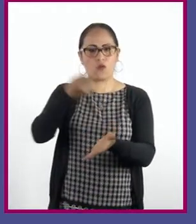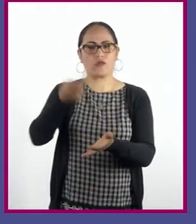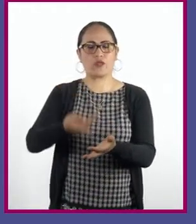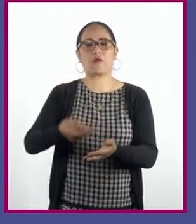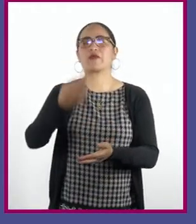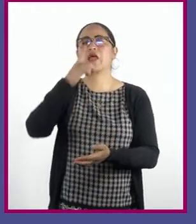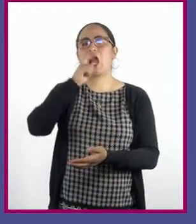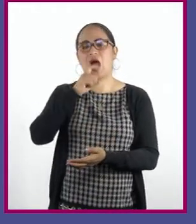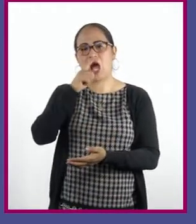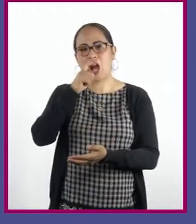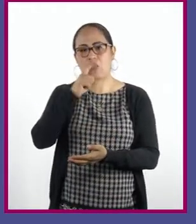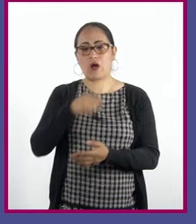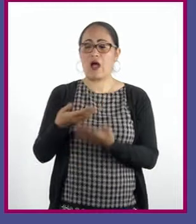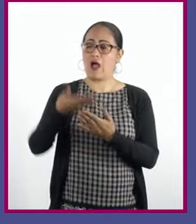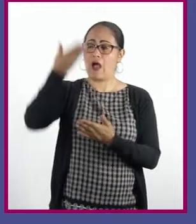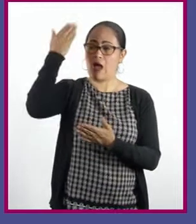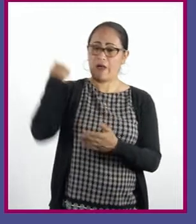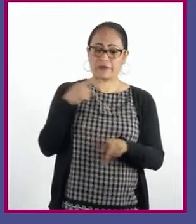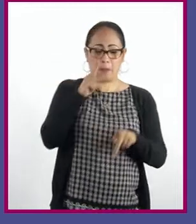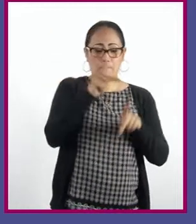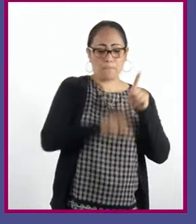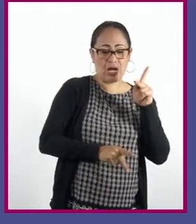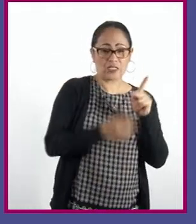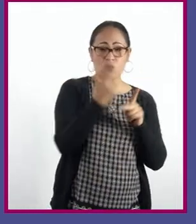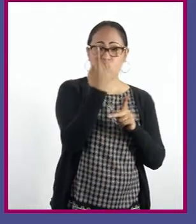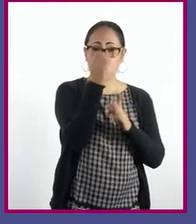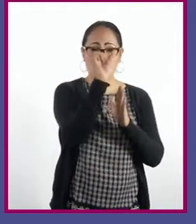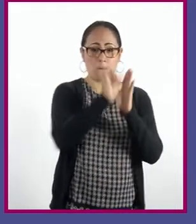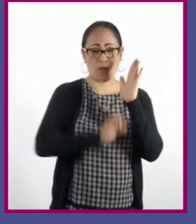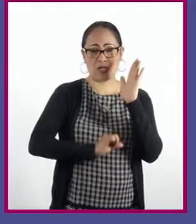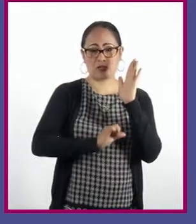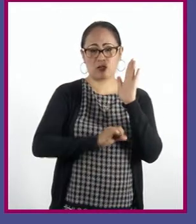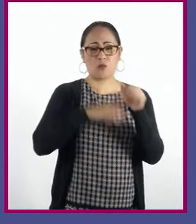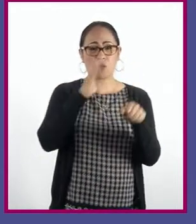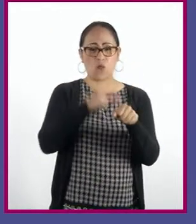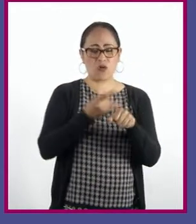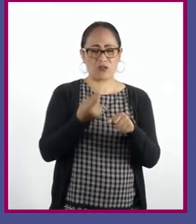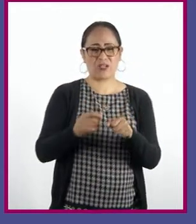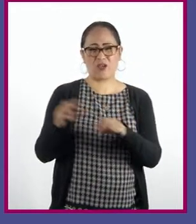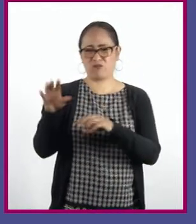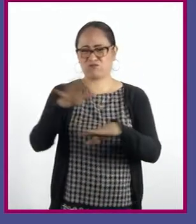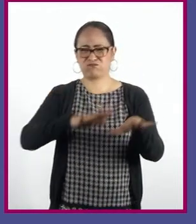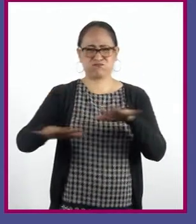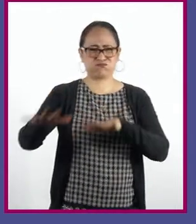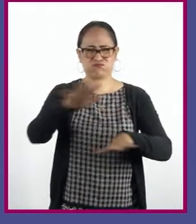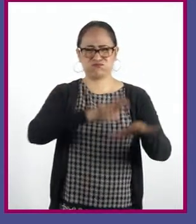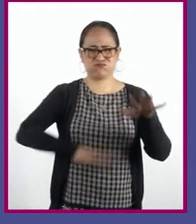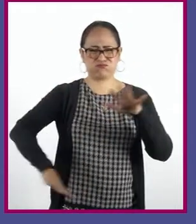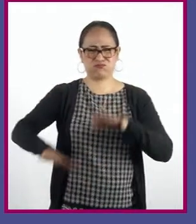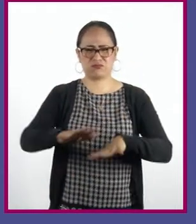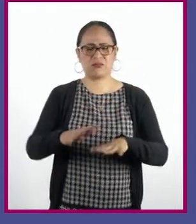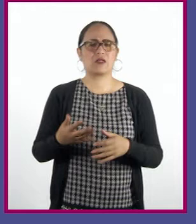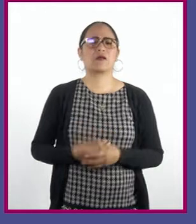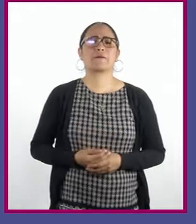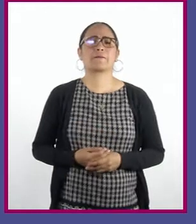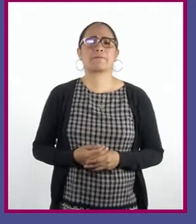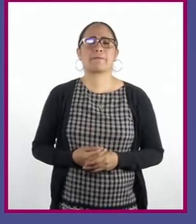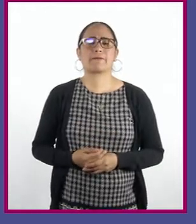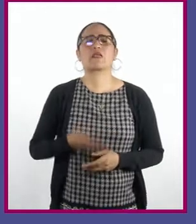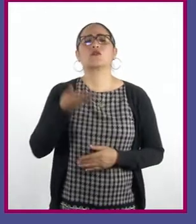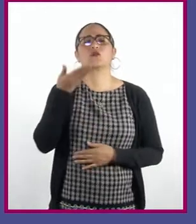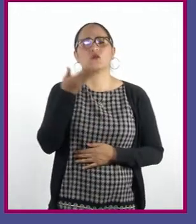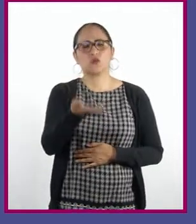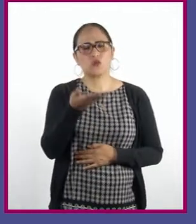de agua que fue suspendido hace un mes debido a los desastres naturales ocurridos en la región. Dicha